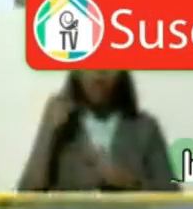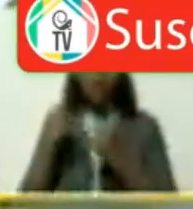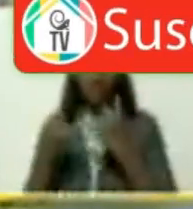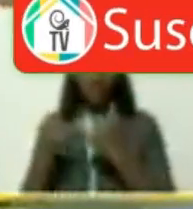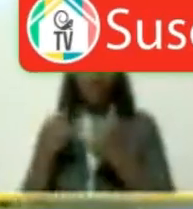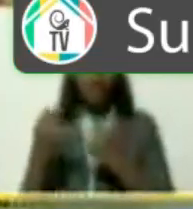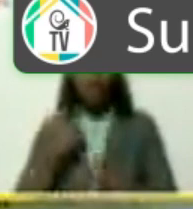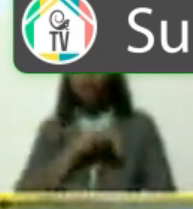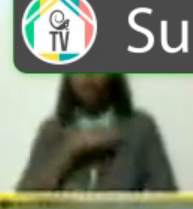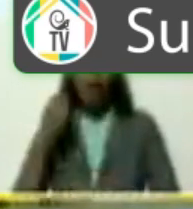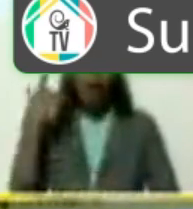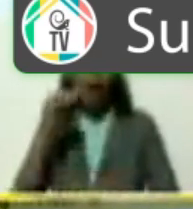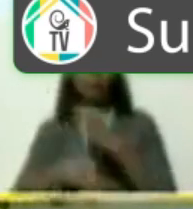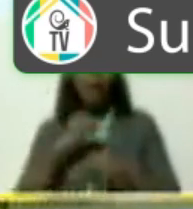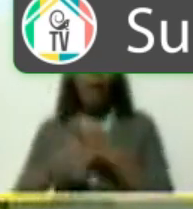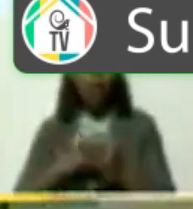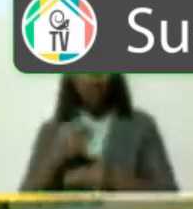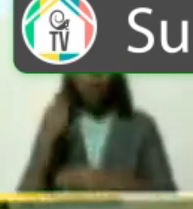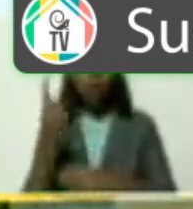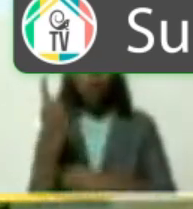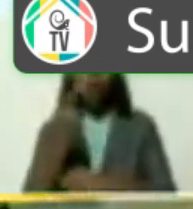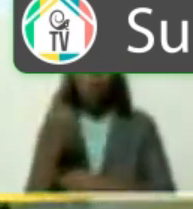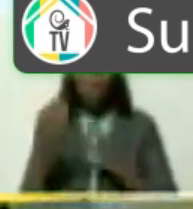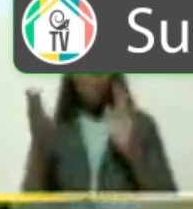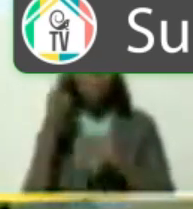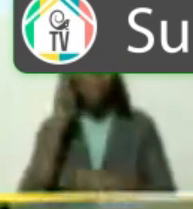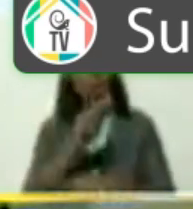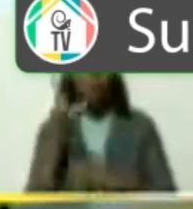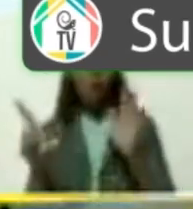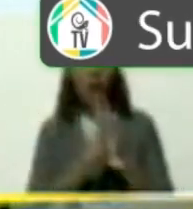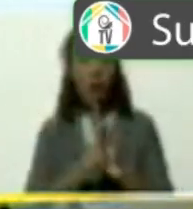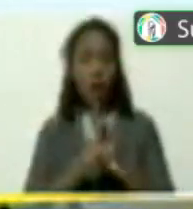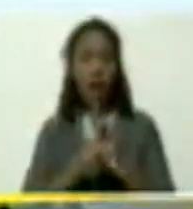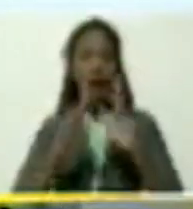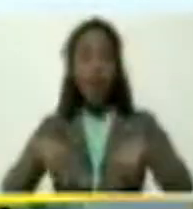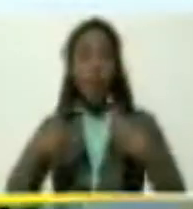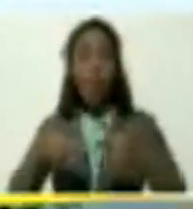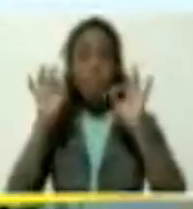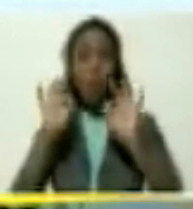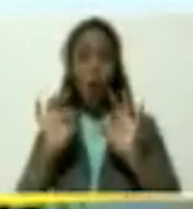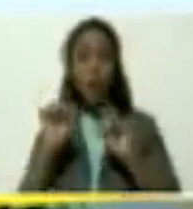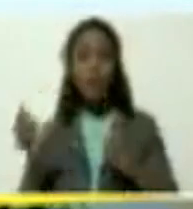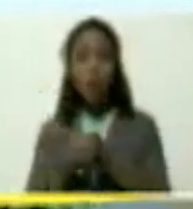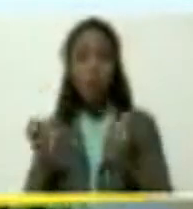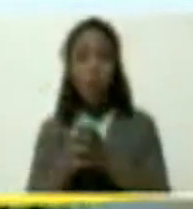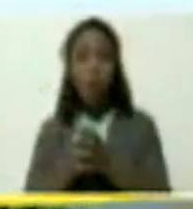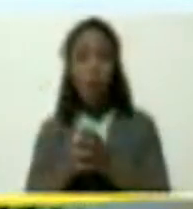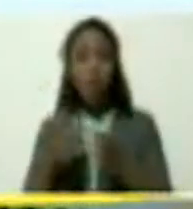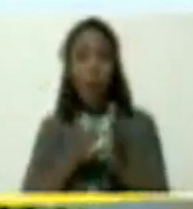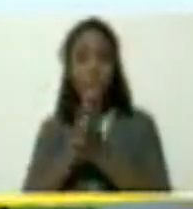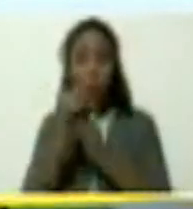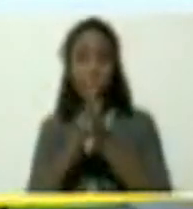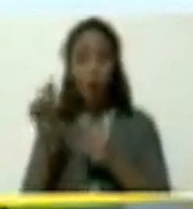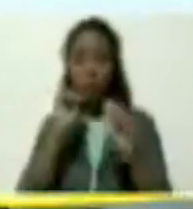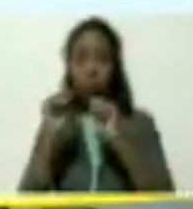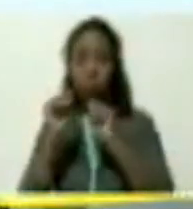que estamos solamente contemplando en la ley. Por eso, las reformas puntuales permitirán que este sector de emprendedores de bebidas